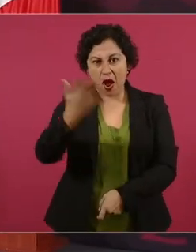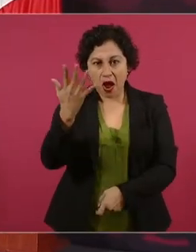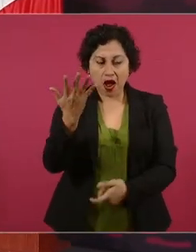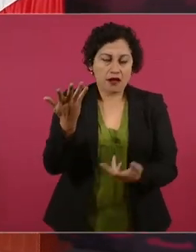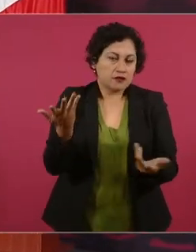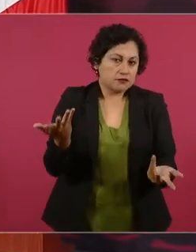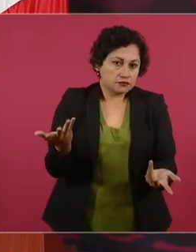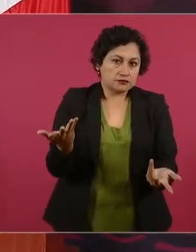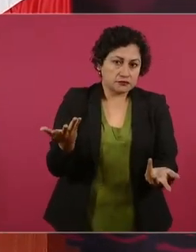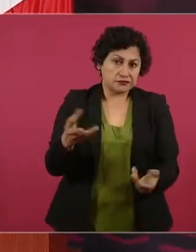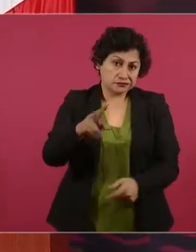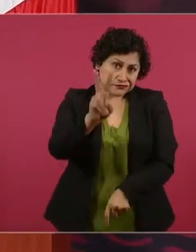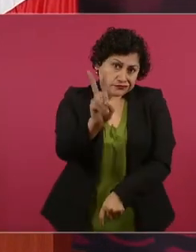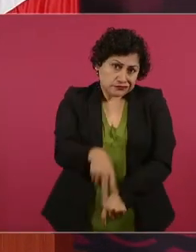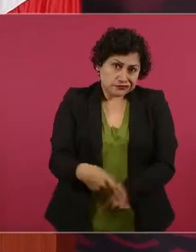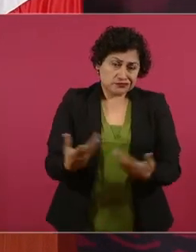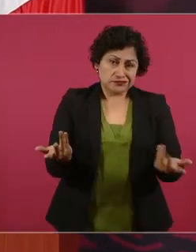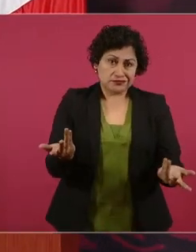Así de claro.